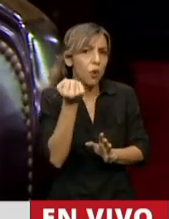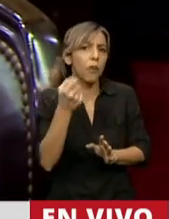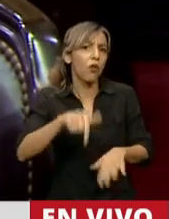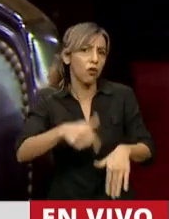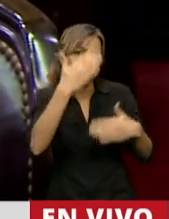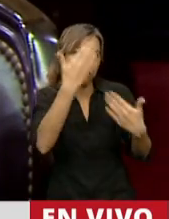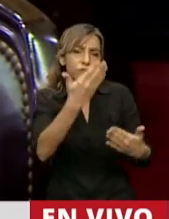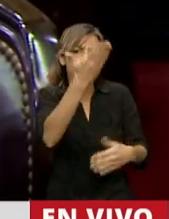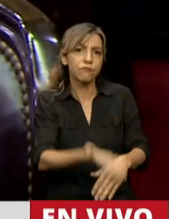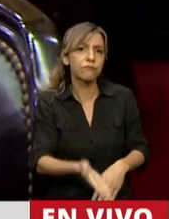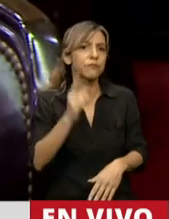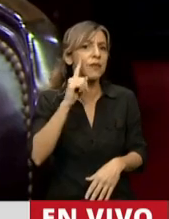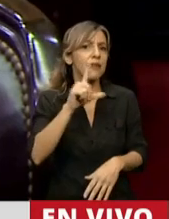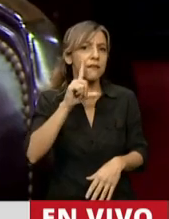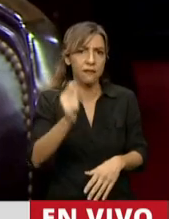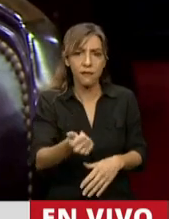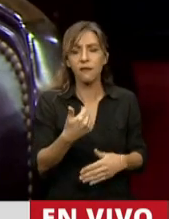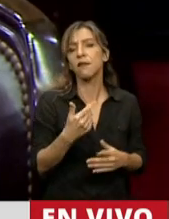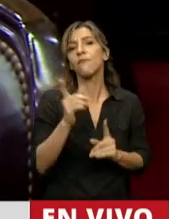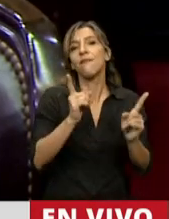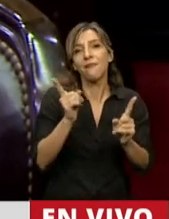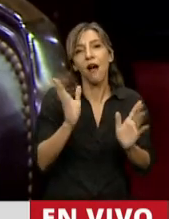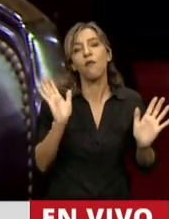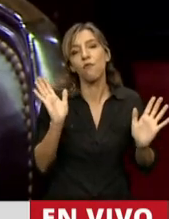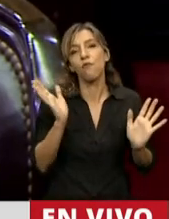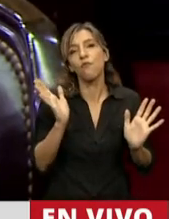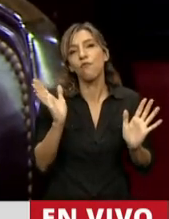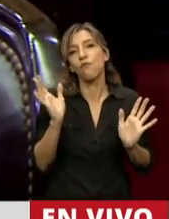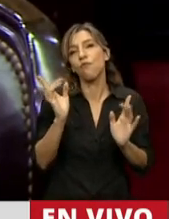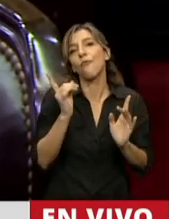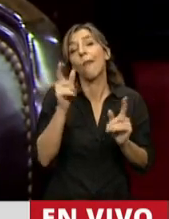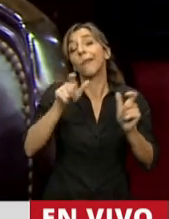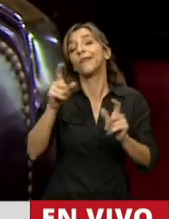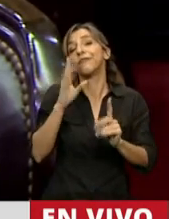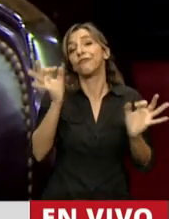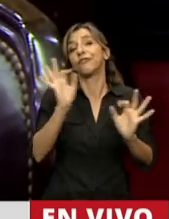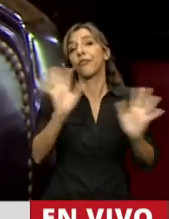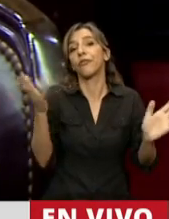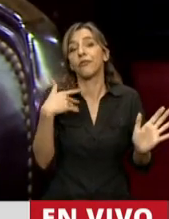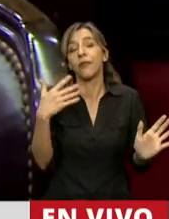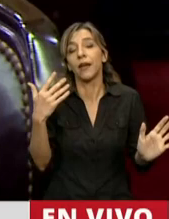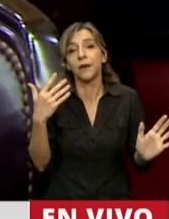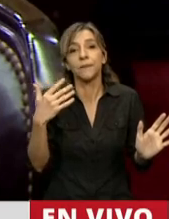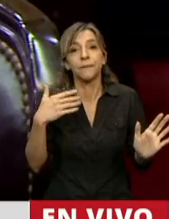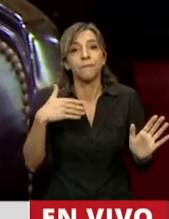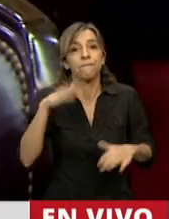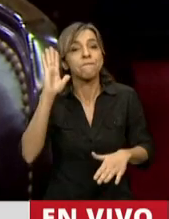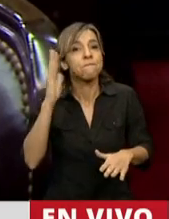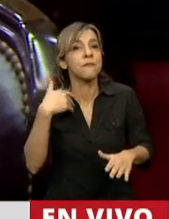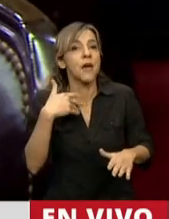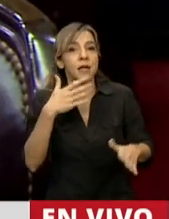Algunos, que son los más apegados al statu quo, prefieren poner el acento solamente en sus